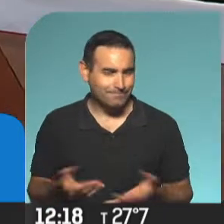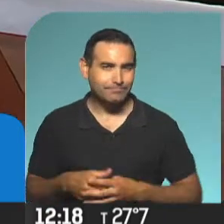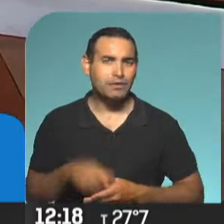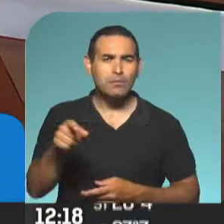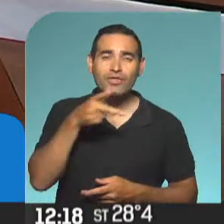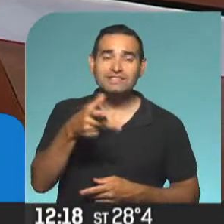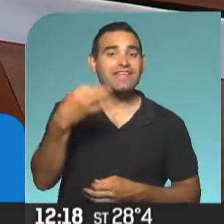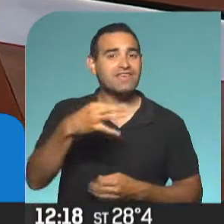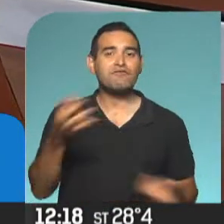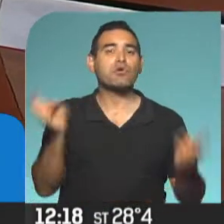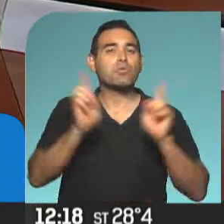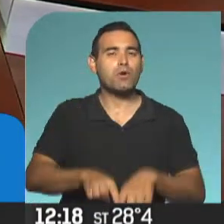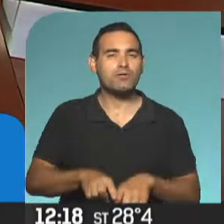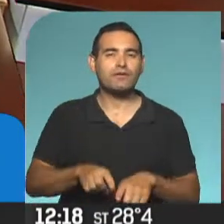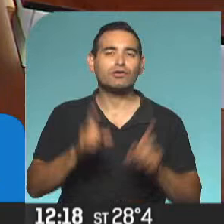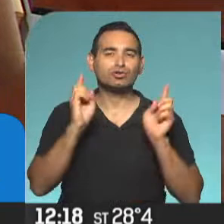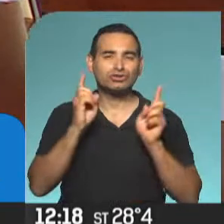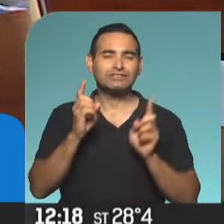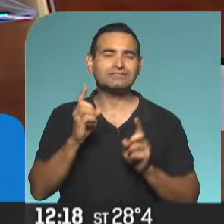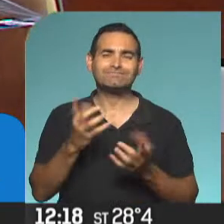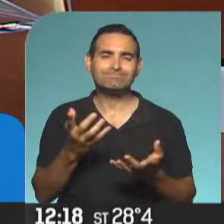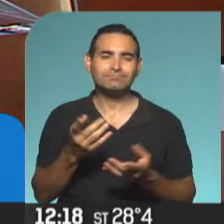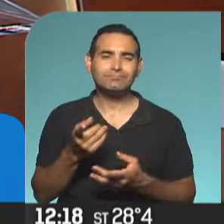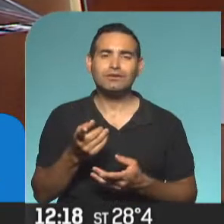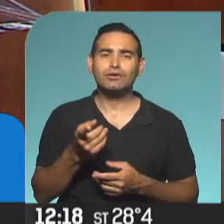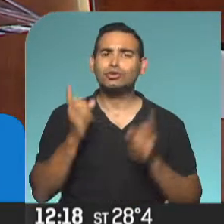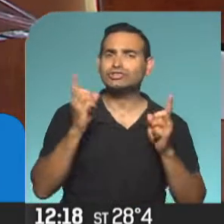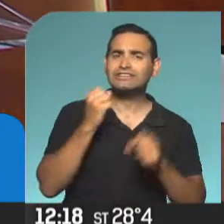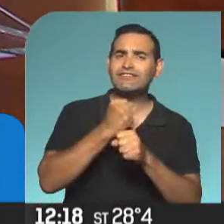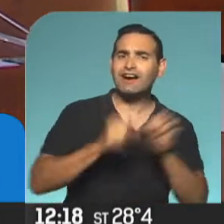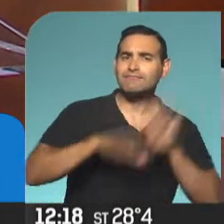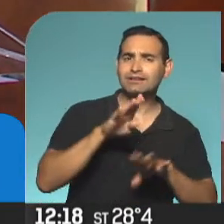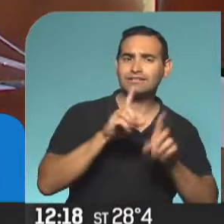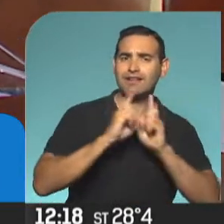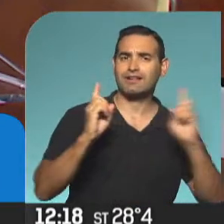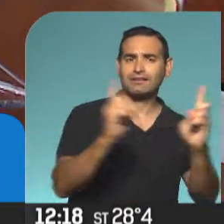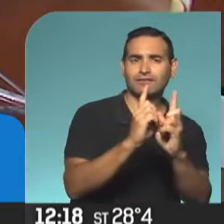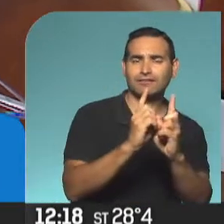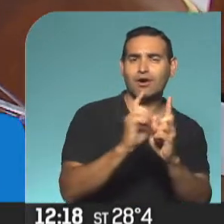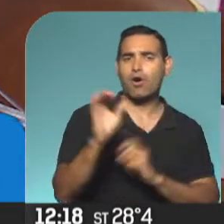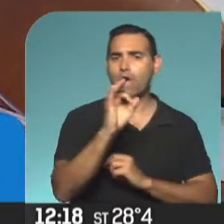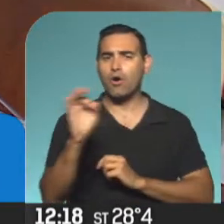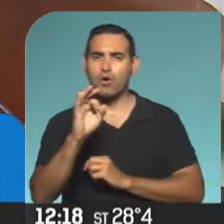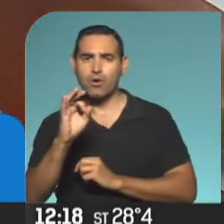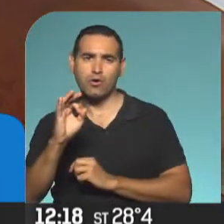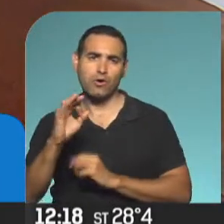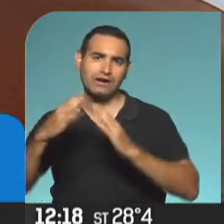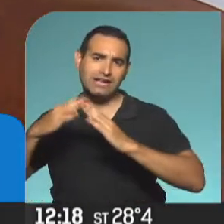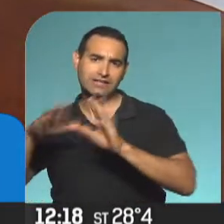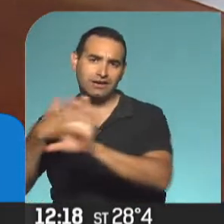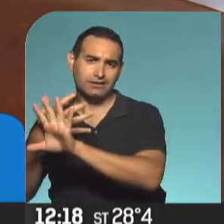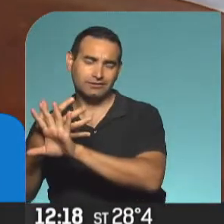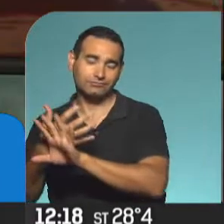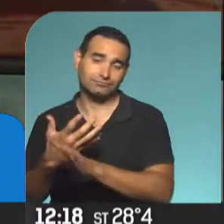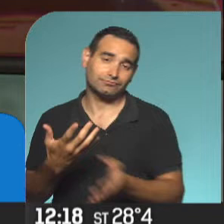de volver a los docentes. ¿Dónde trabaja más un docente? ¿En el aula o como trabajaron en cuarentena? A ver,